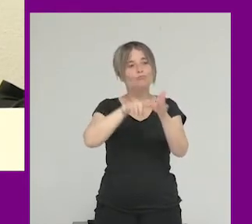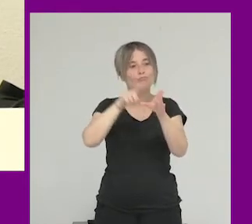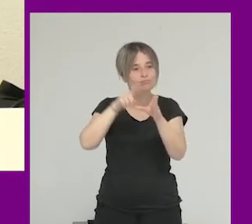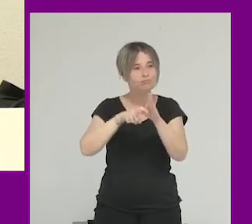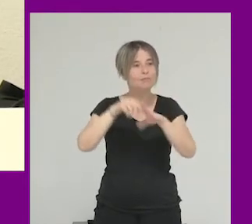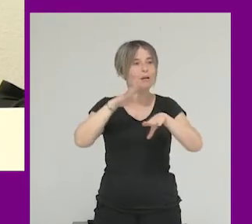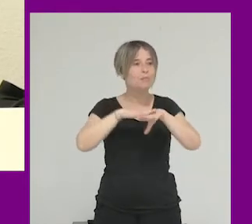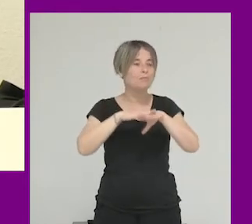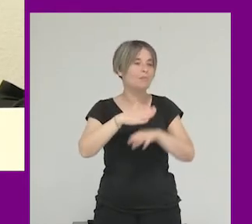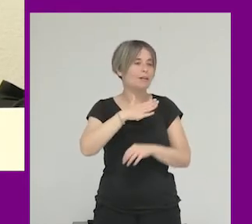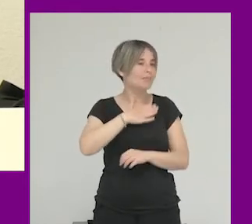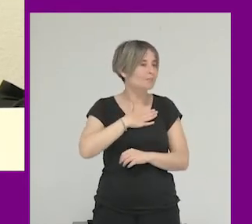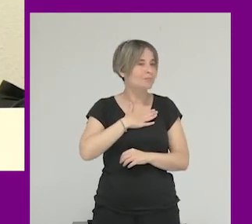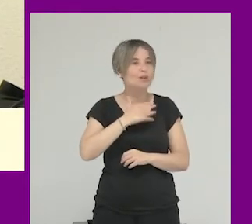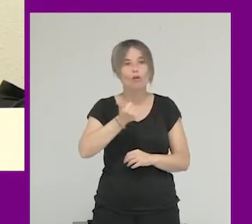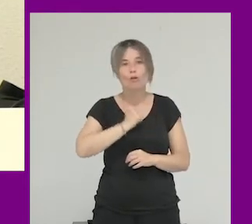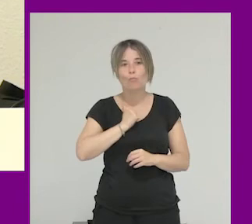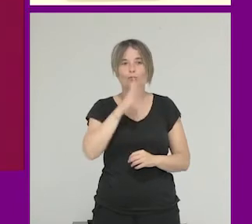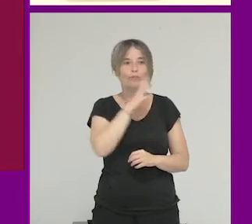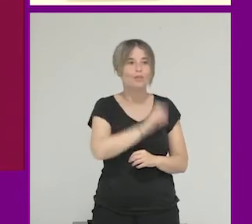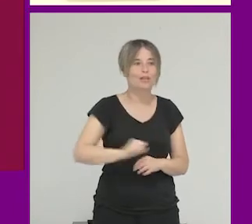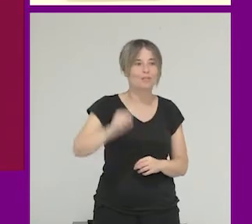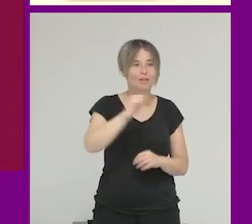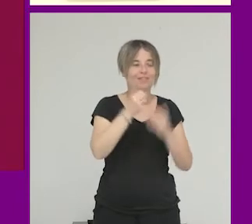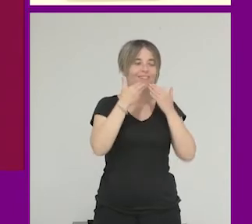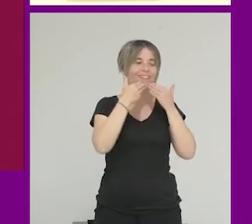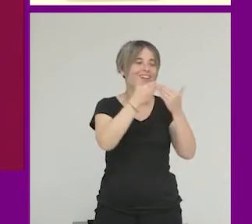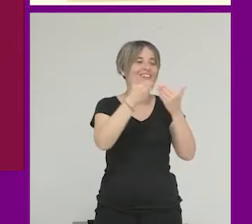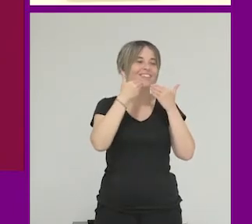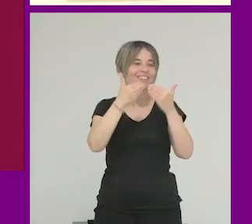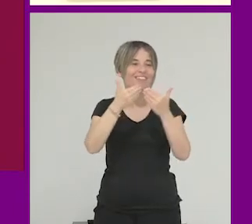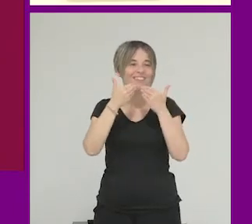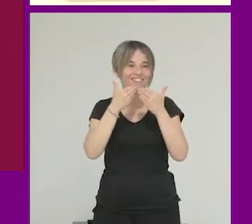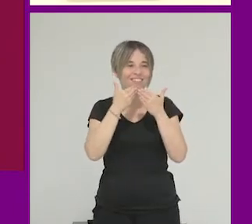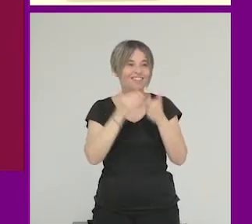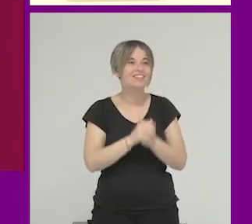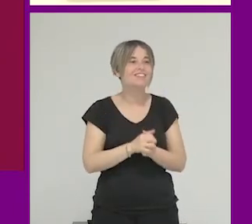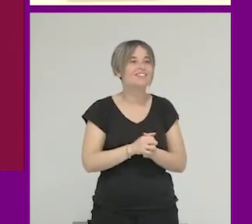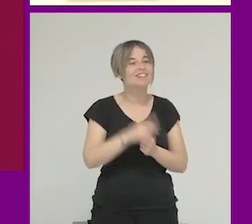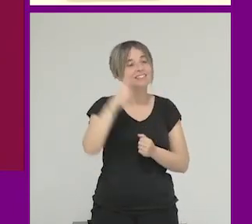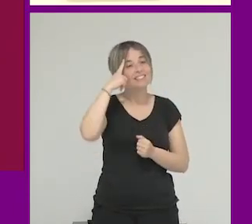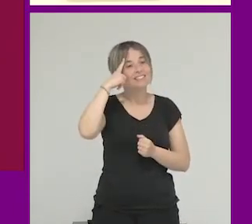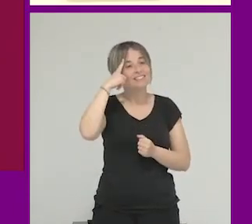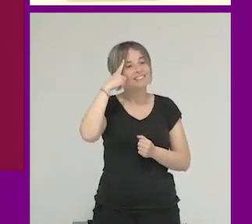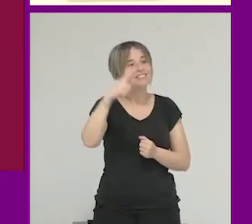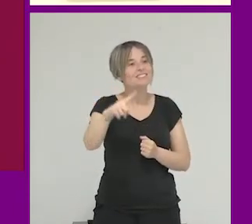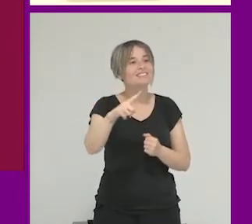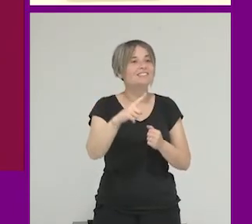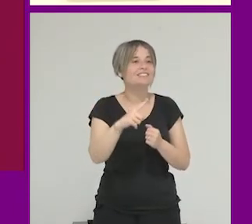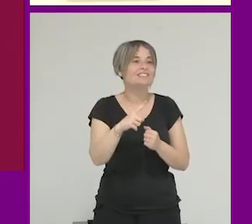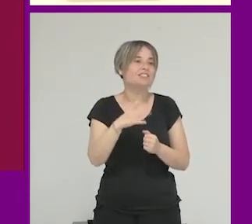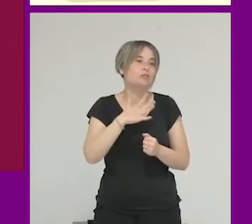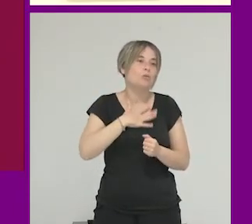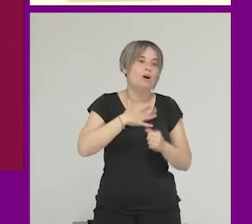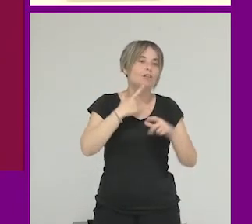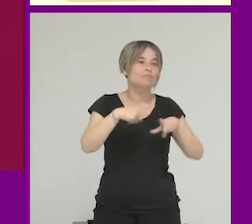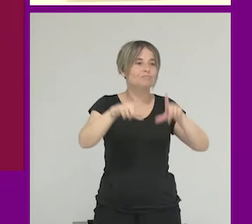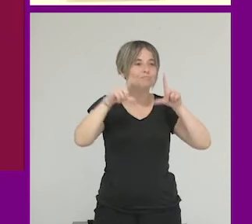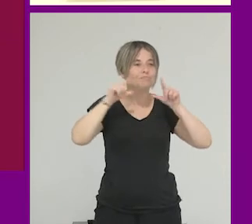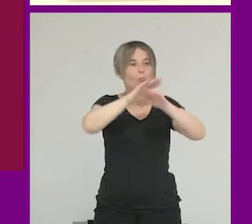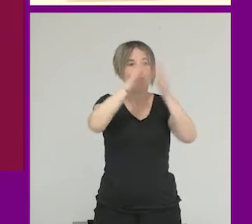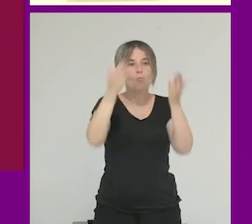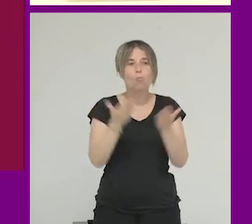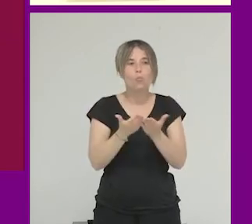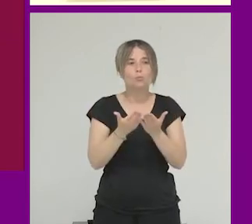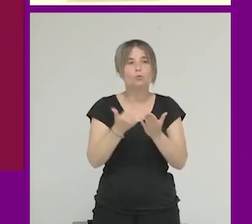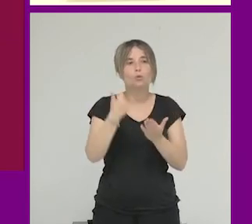aukera paregabea izan da, oso oso eskertutan hau, gainera jakindaz posizioa okupatzen duen mundu honetan,